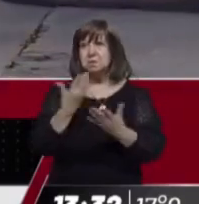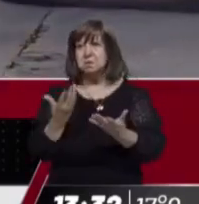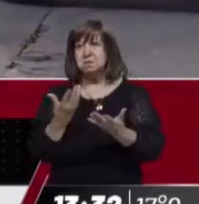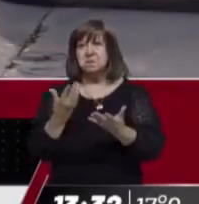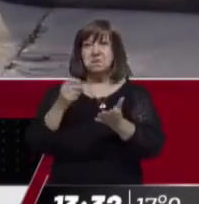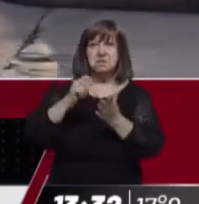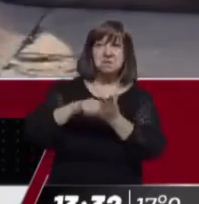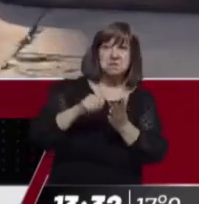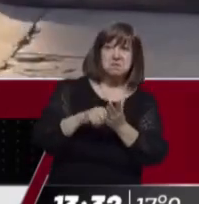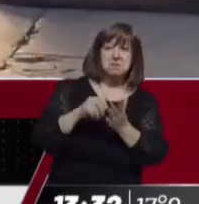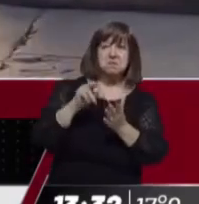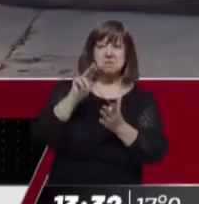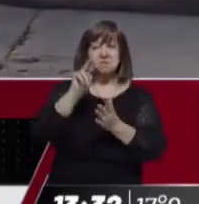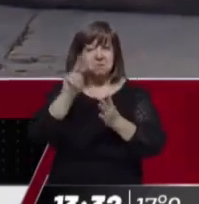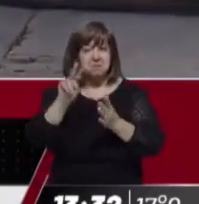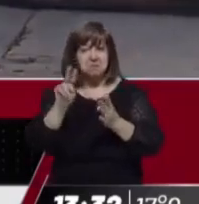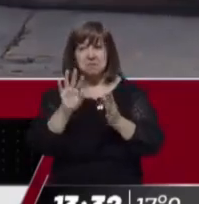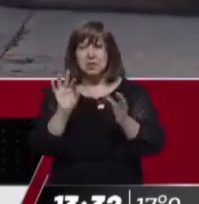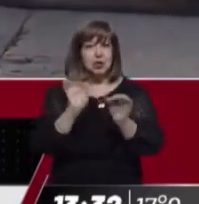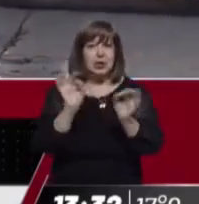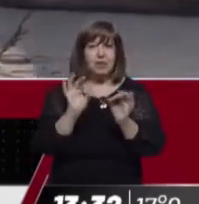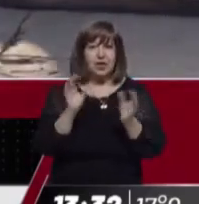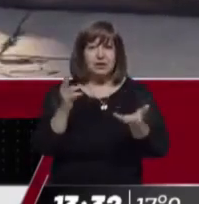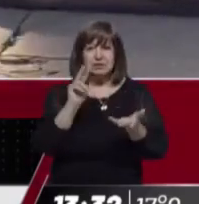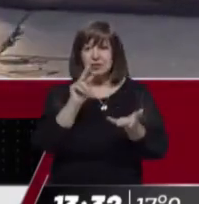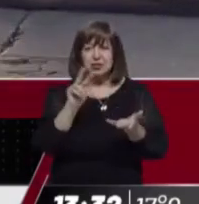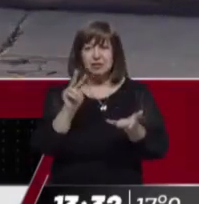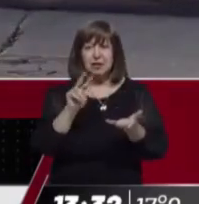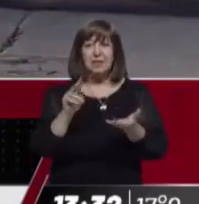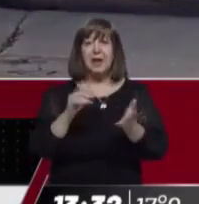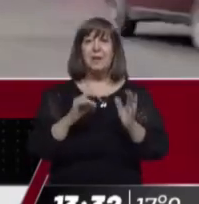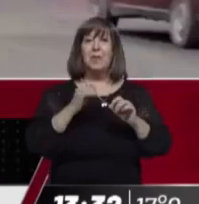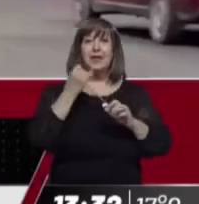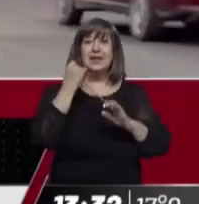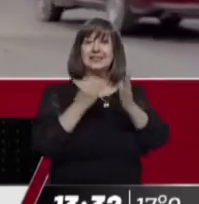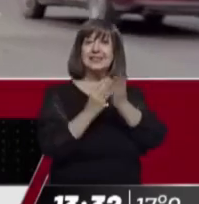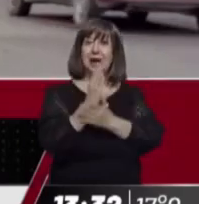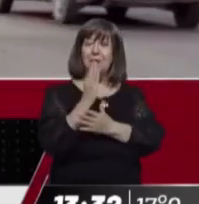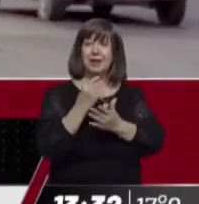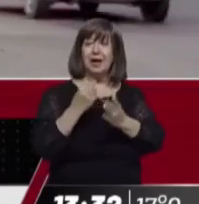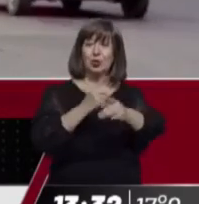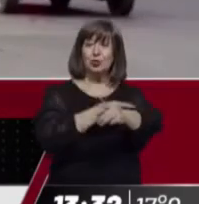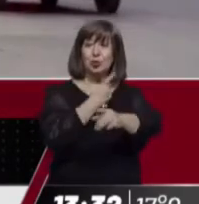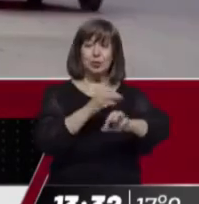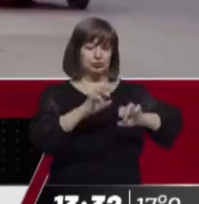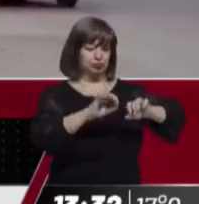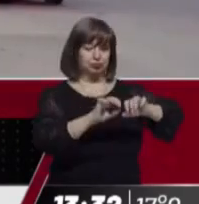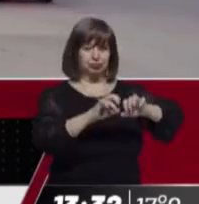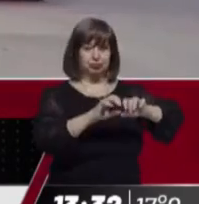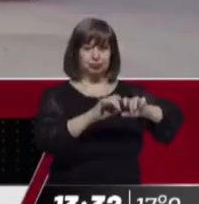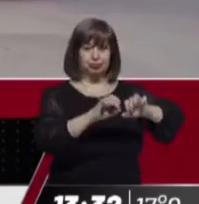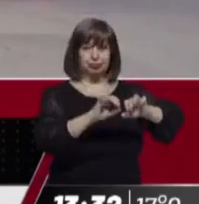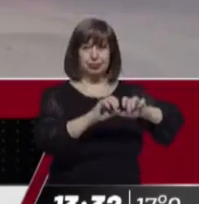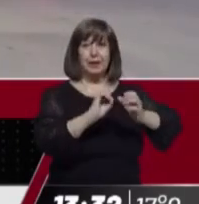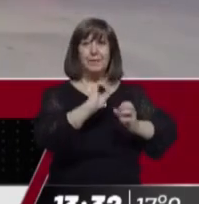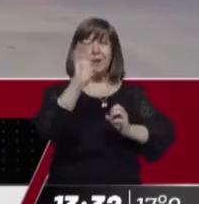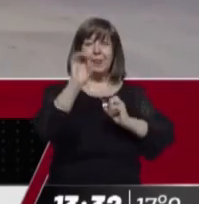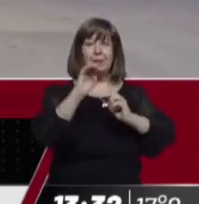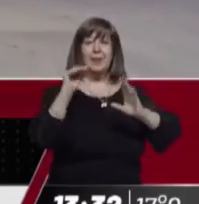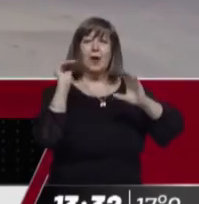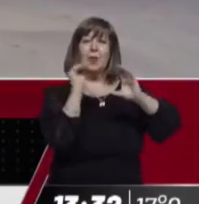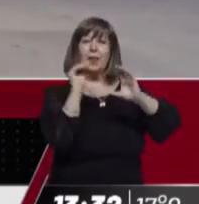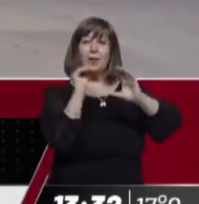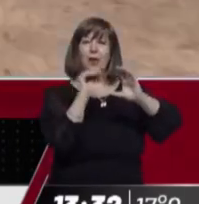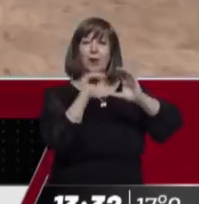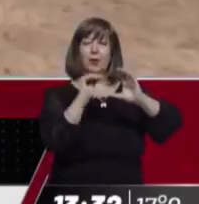las firmas, no pueden digitalizar, todo lo que se va procesando se va digitalizando y mandando a Dirección Nacional, eso no se puede realizar de ningún